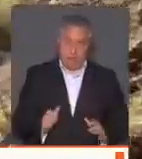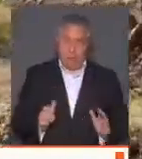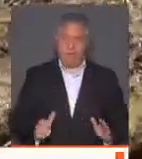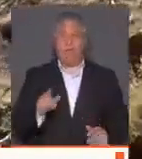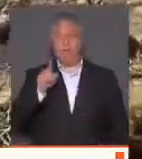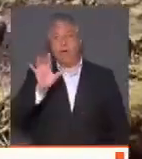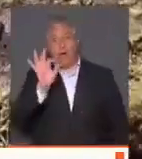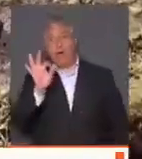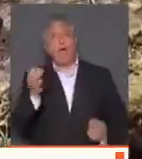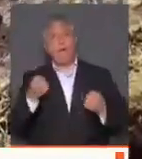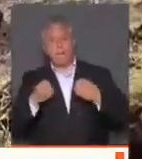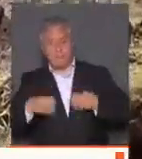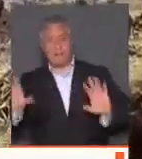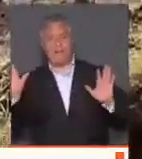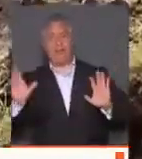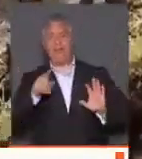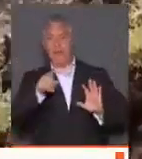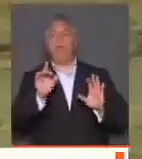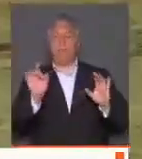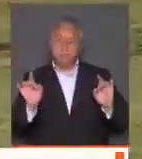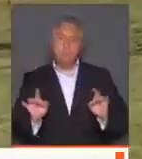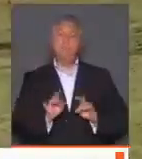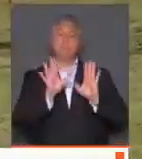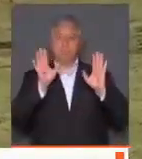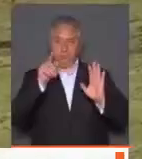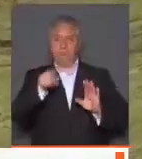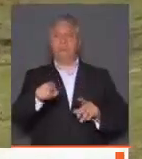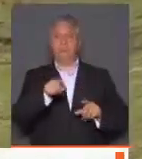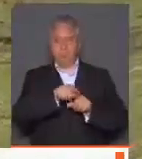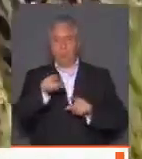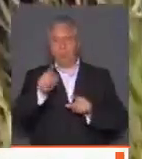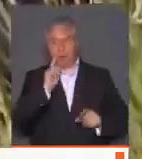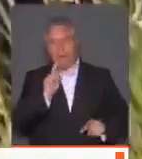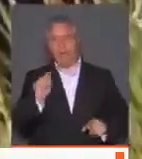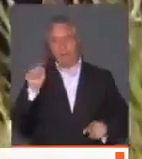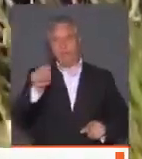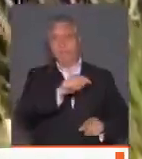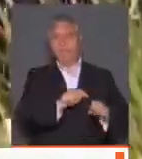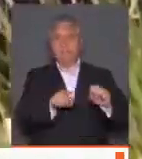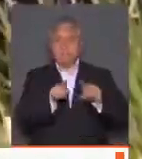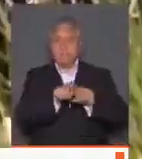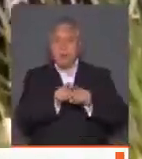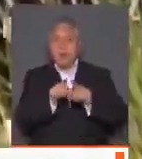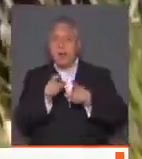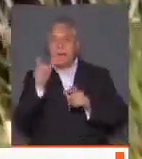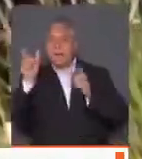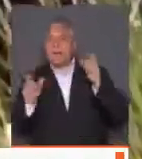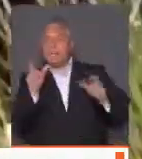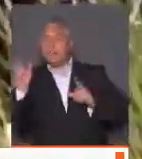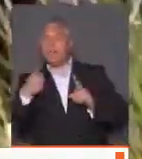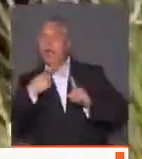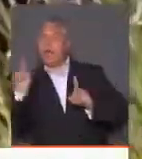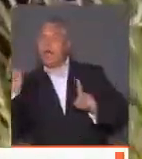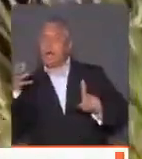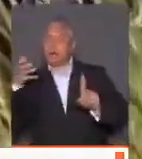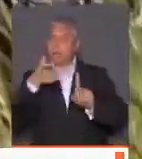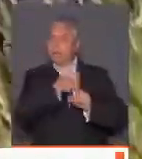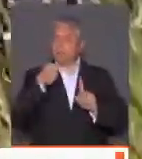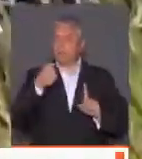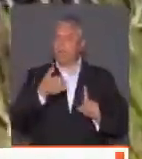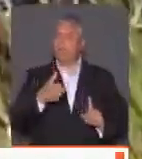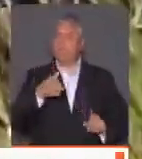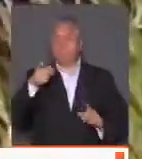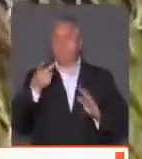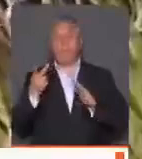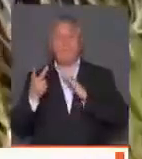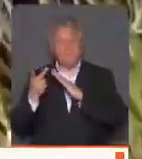o incluso existiera la posibilidad de la participación de terceras personas en su desaparición por ello Es que vecinos del hombre también